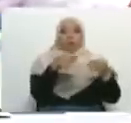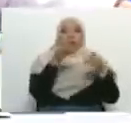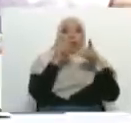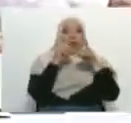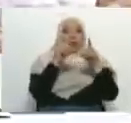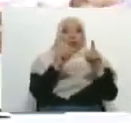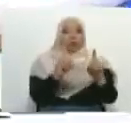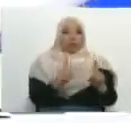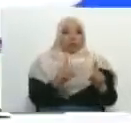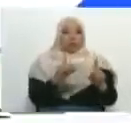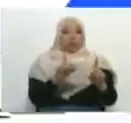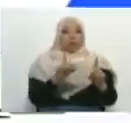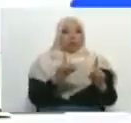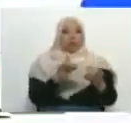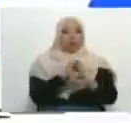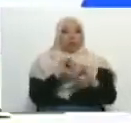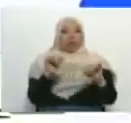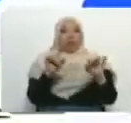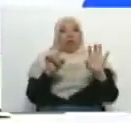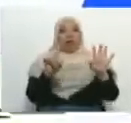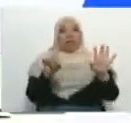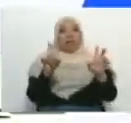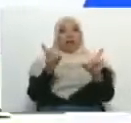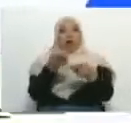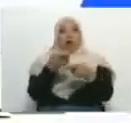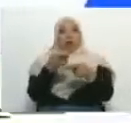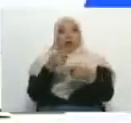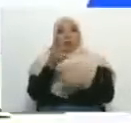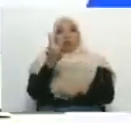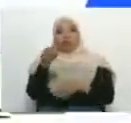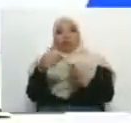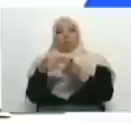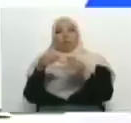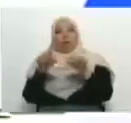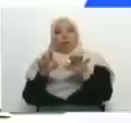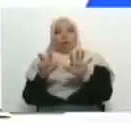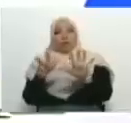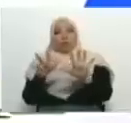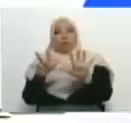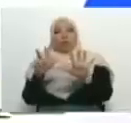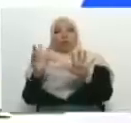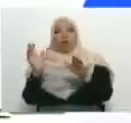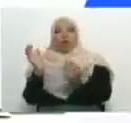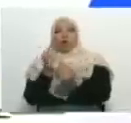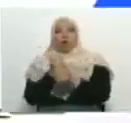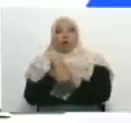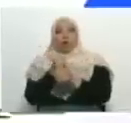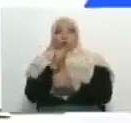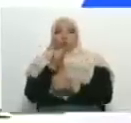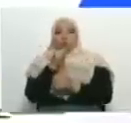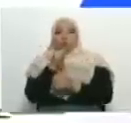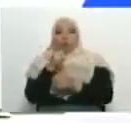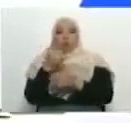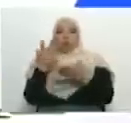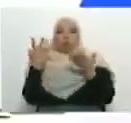decide el 6 de agosto del 2018, autoriza la incautación de la